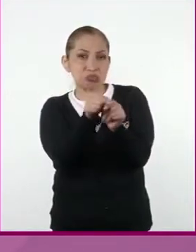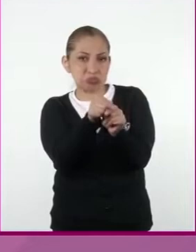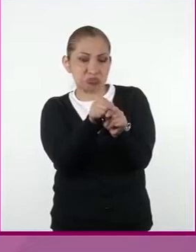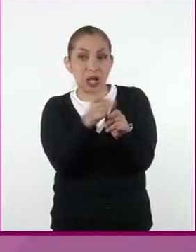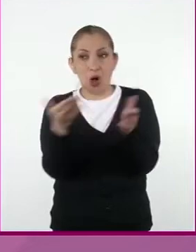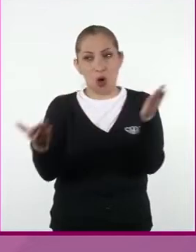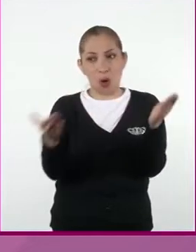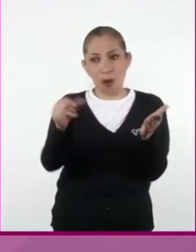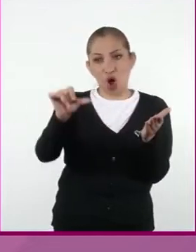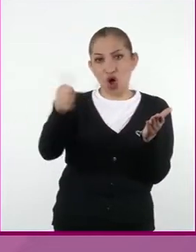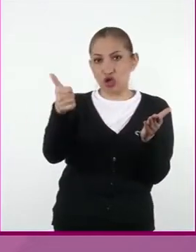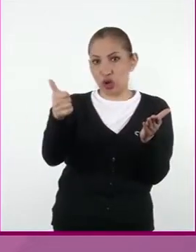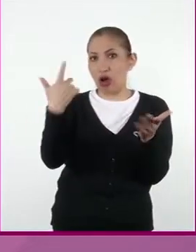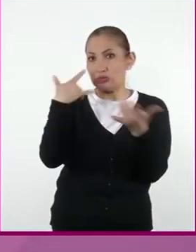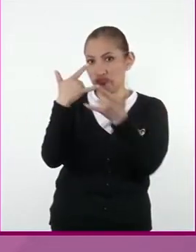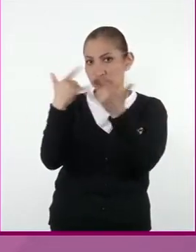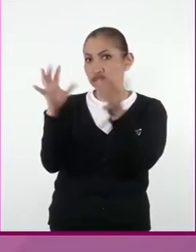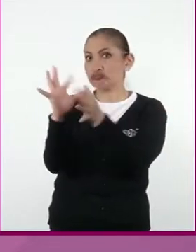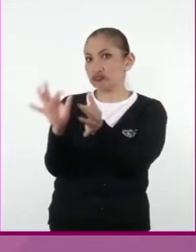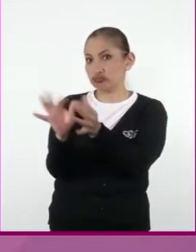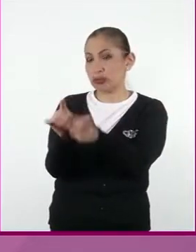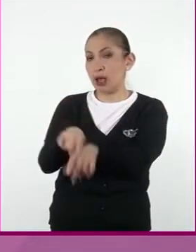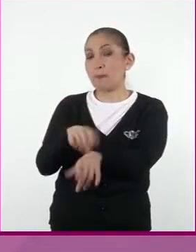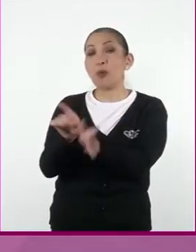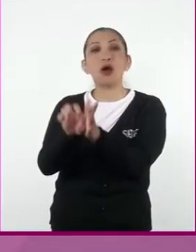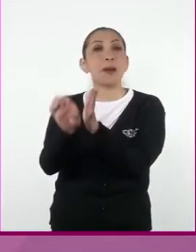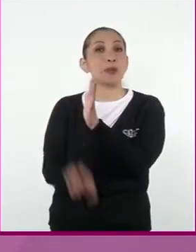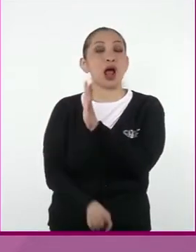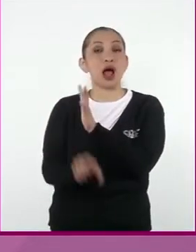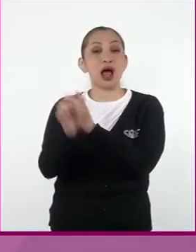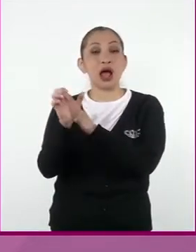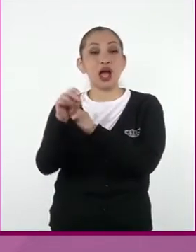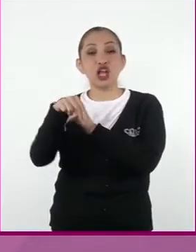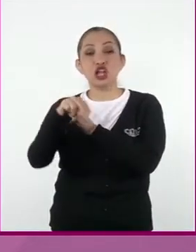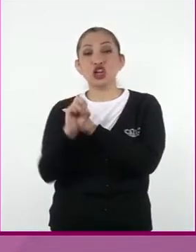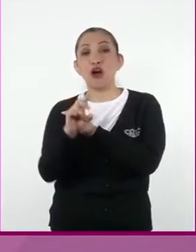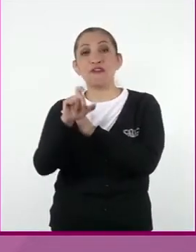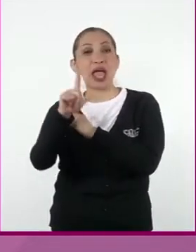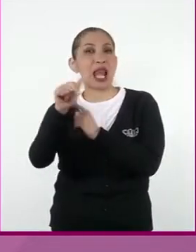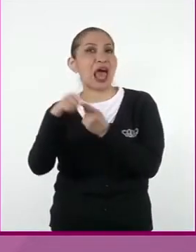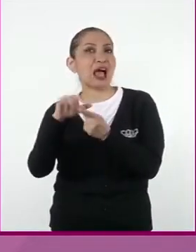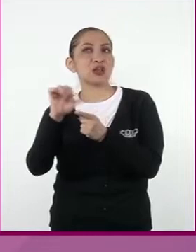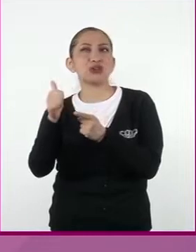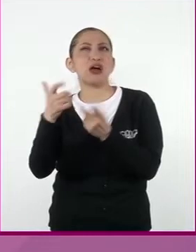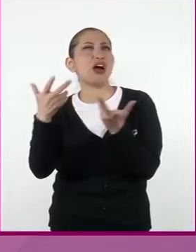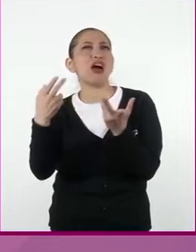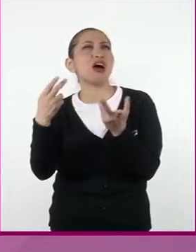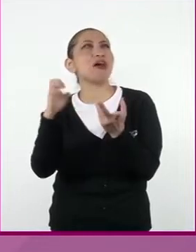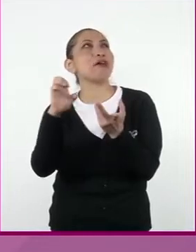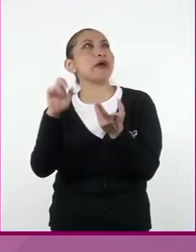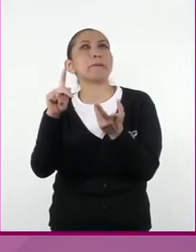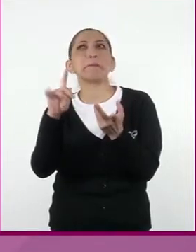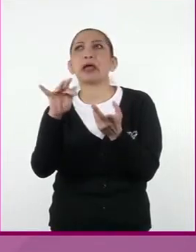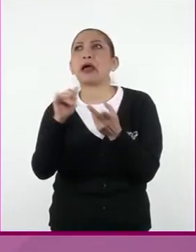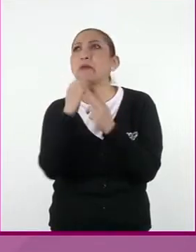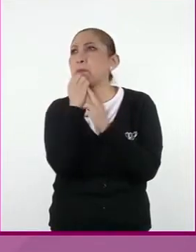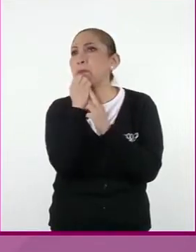en comparación con otras narraciones, como lo son la novela y otra cosa épica.